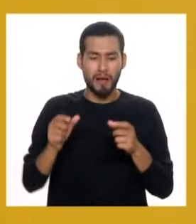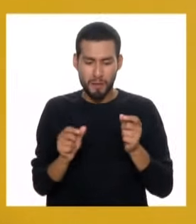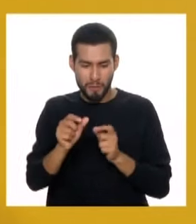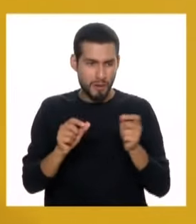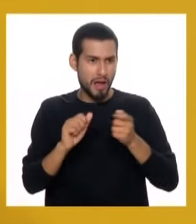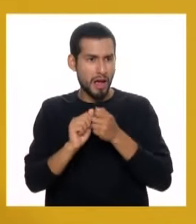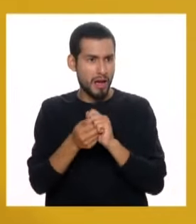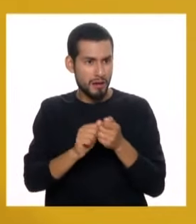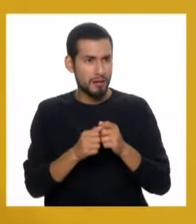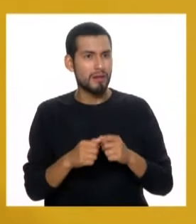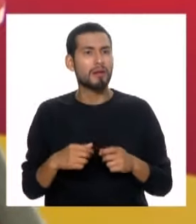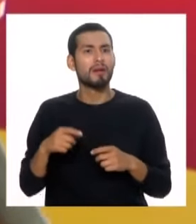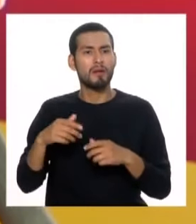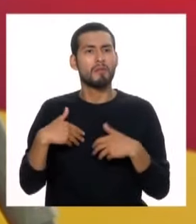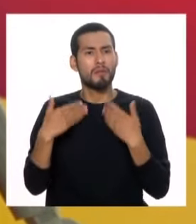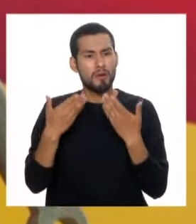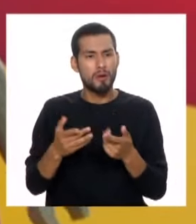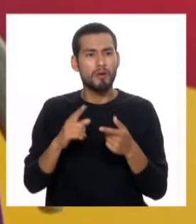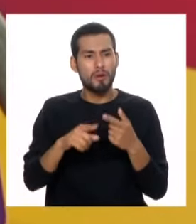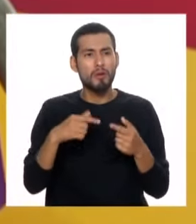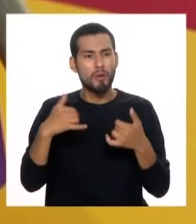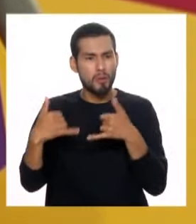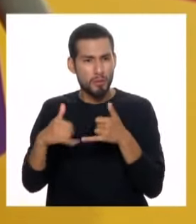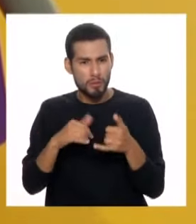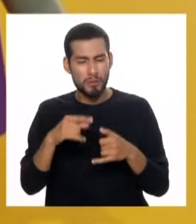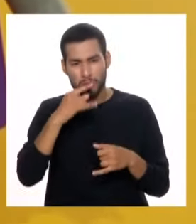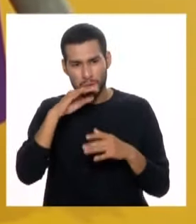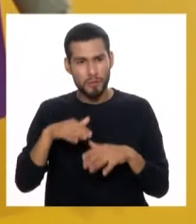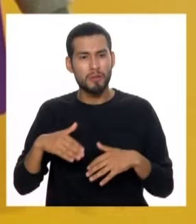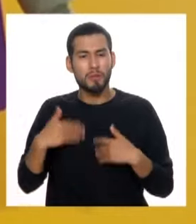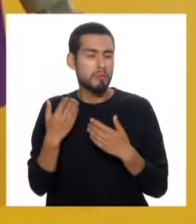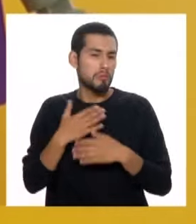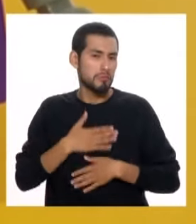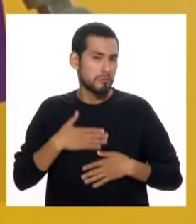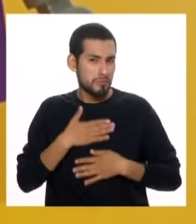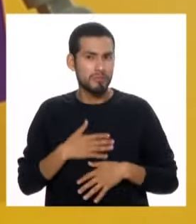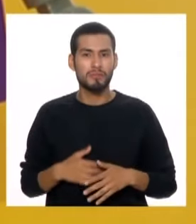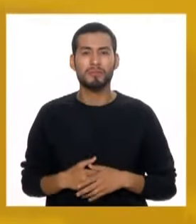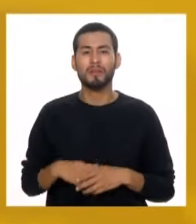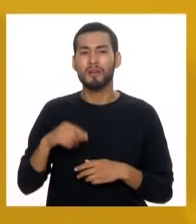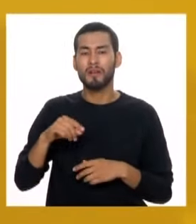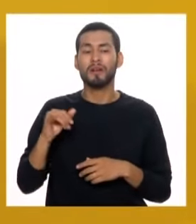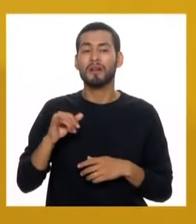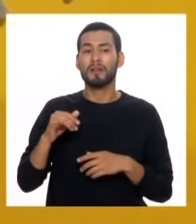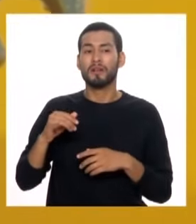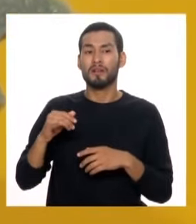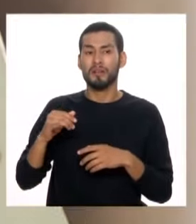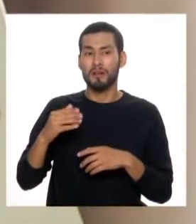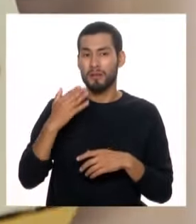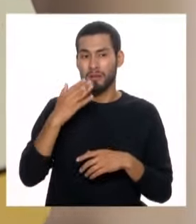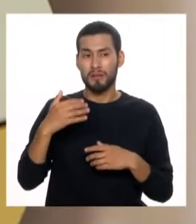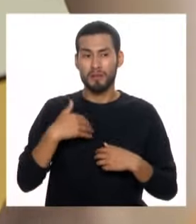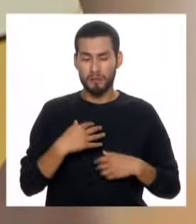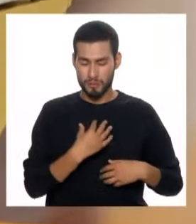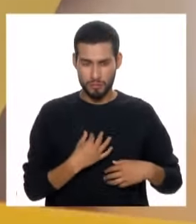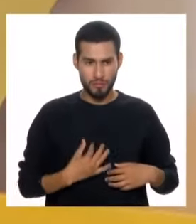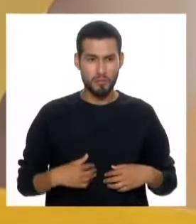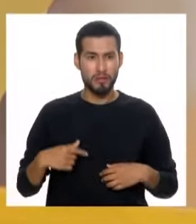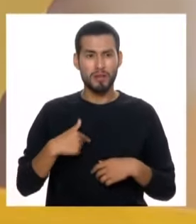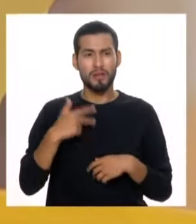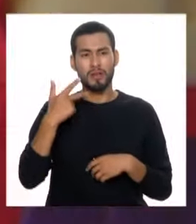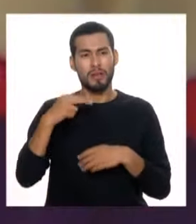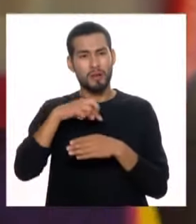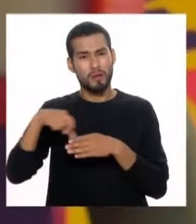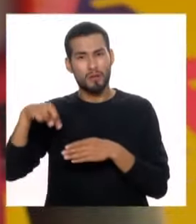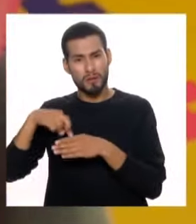cambiando, también le puede proporcionar algo más lúdico al niño para que se pueda divertir, y en la parte del frente tiene un diseño entre 3